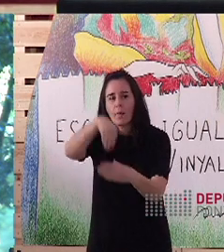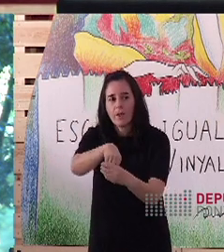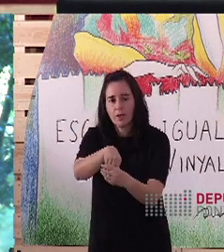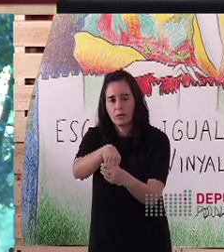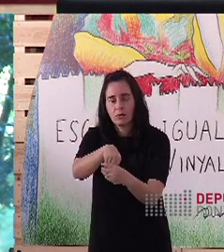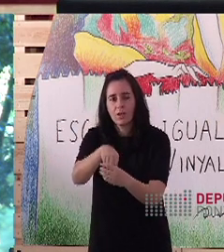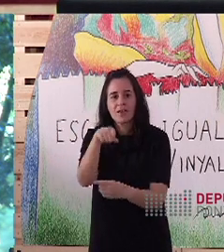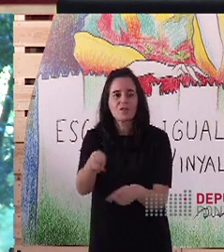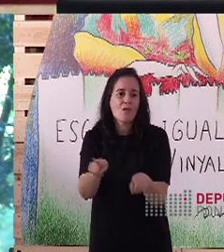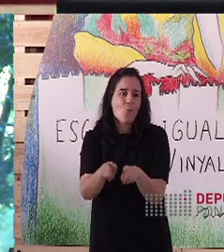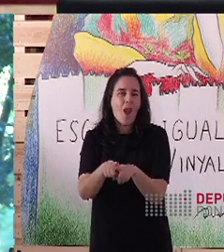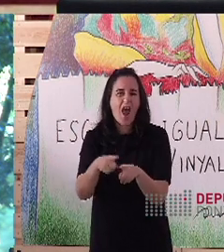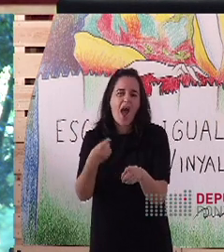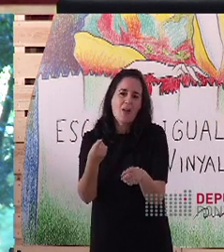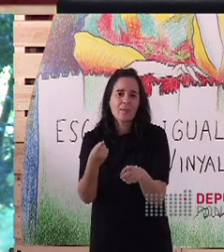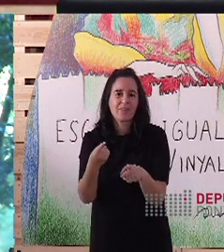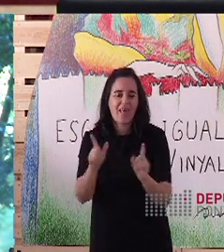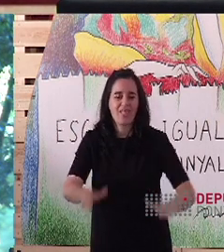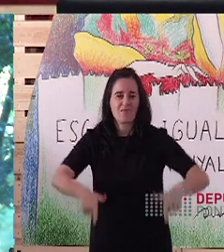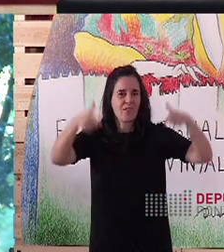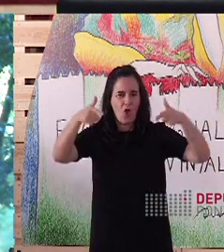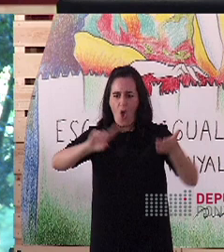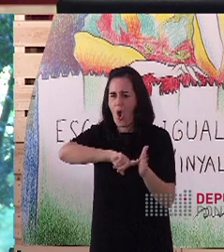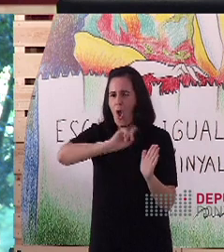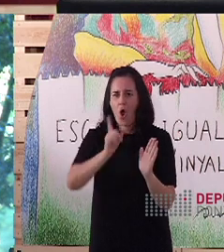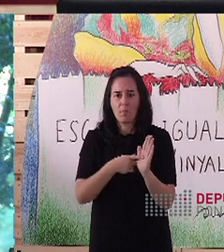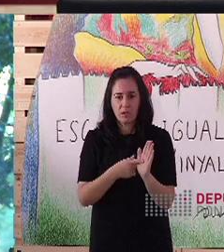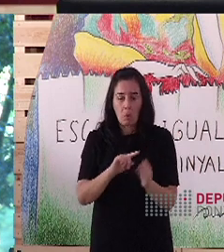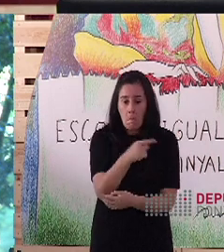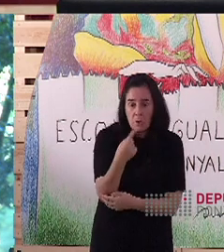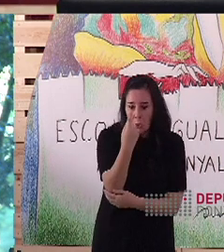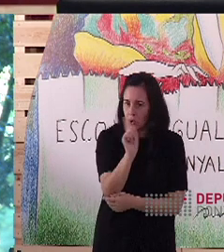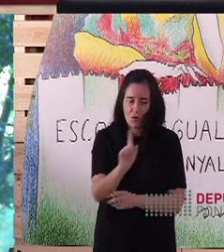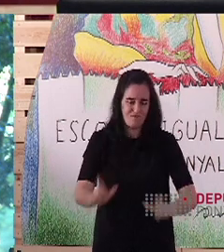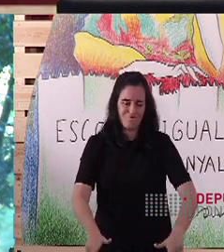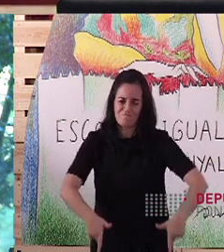un burdel, es un edificio entero, desde abajo hasta arriba.